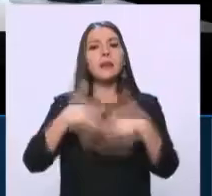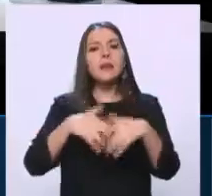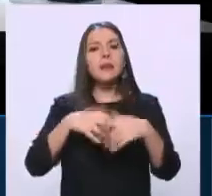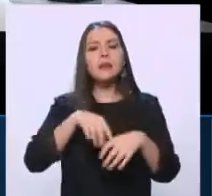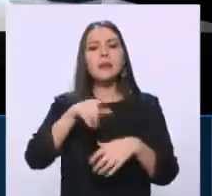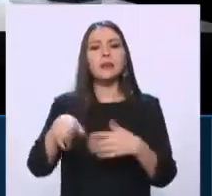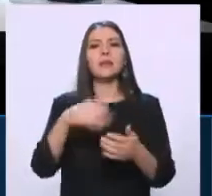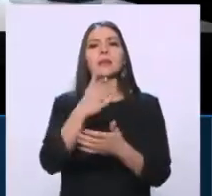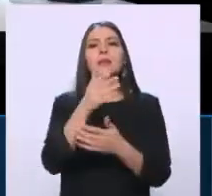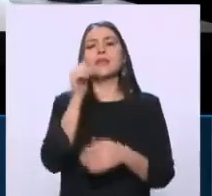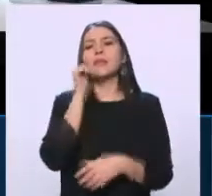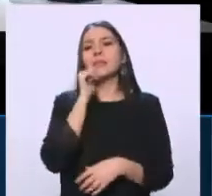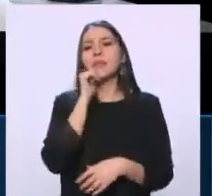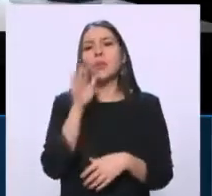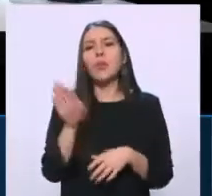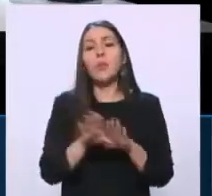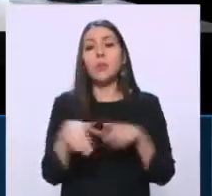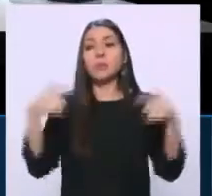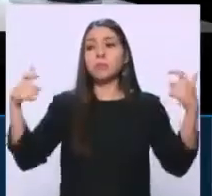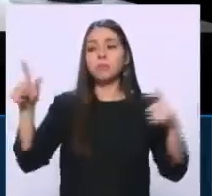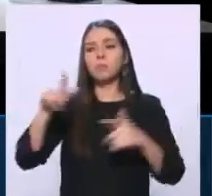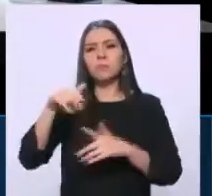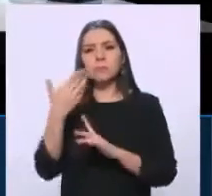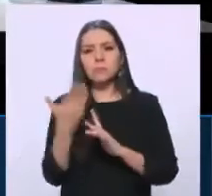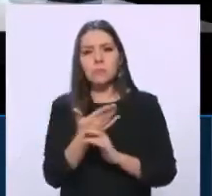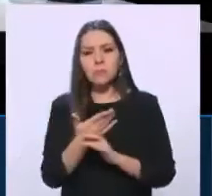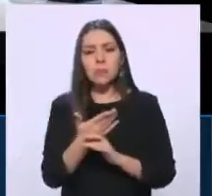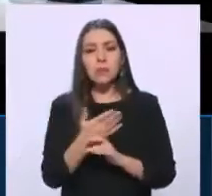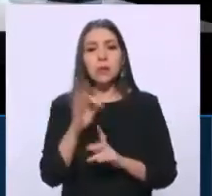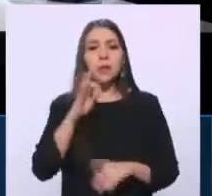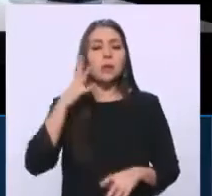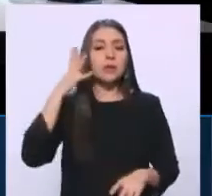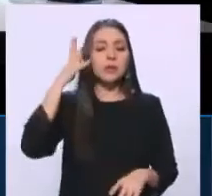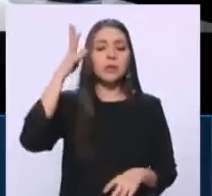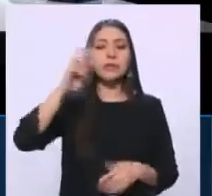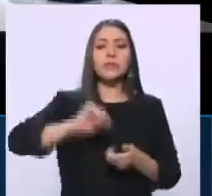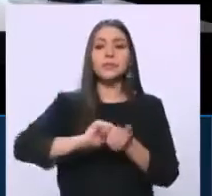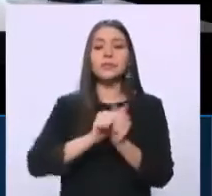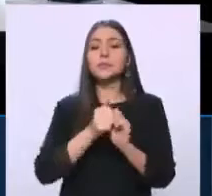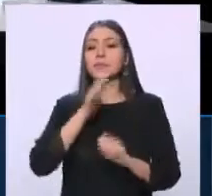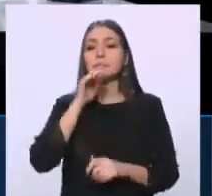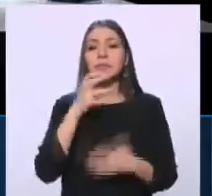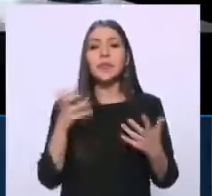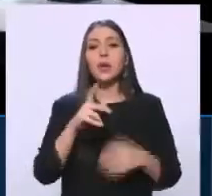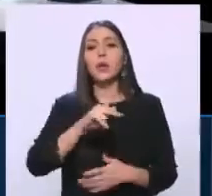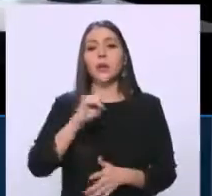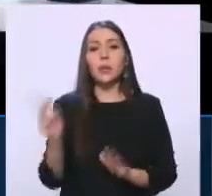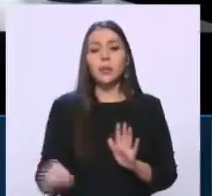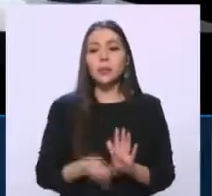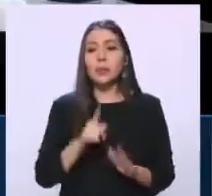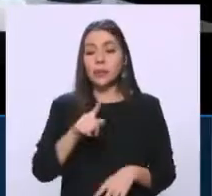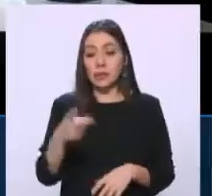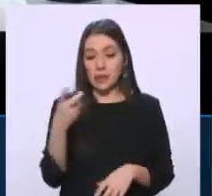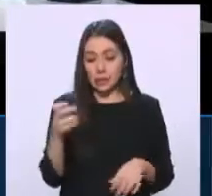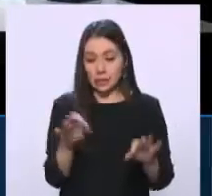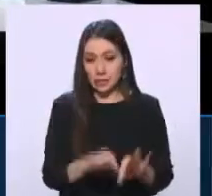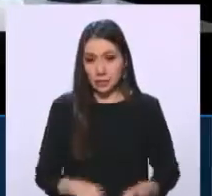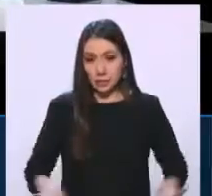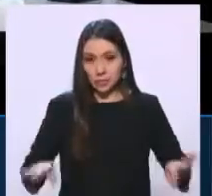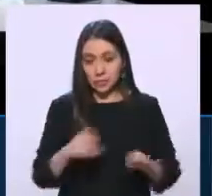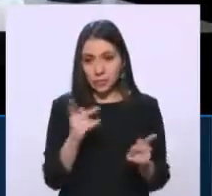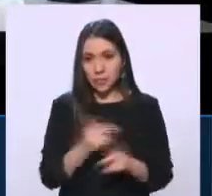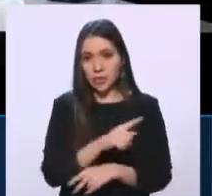habrían votado por el Partido Conservador y que probablemente nunca lo vuelvan a hacer. Esto es importante porque muestra que gente de